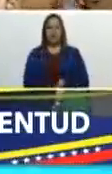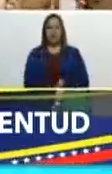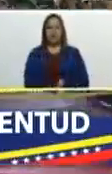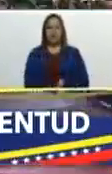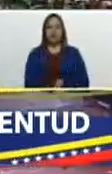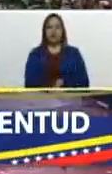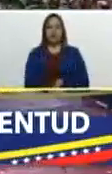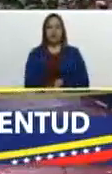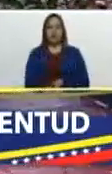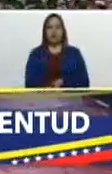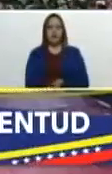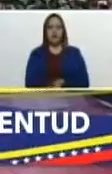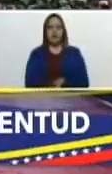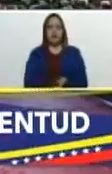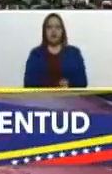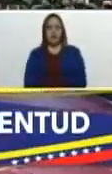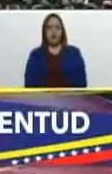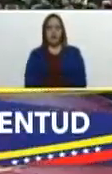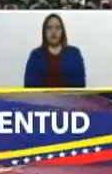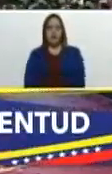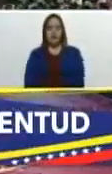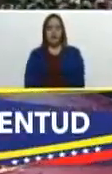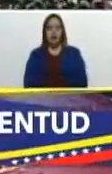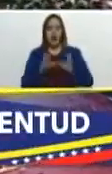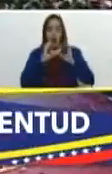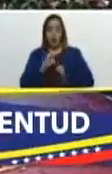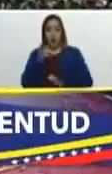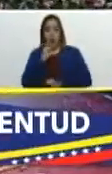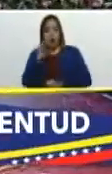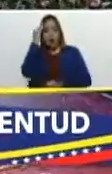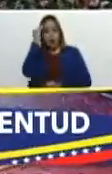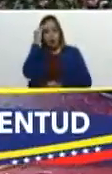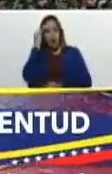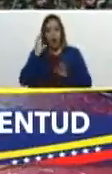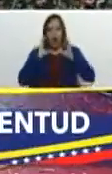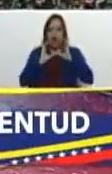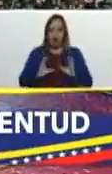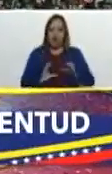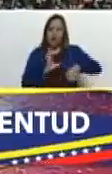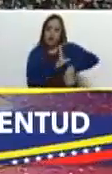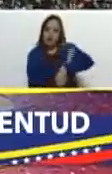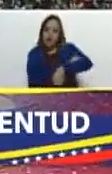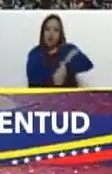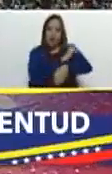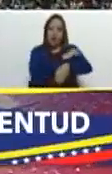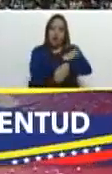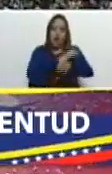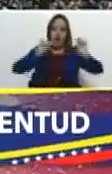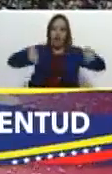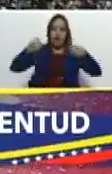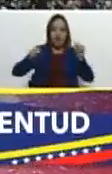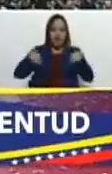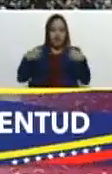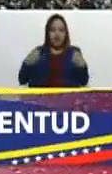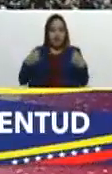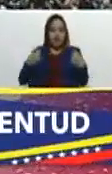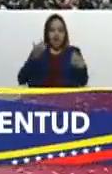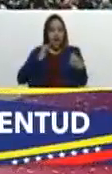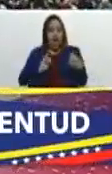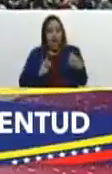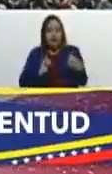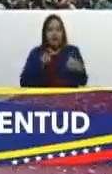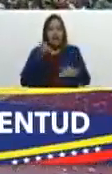tiene memoria. El cuerpo acumula, los músculos, las articulaciones acumulan